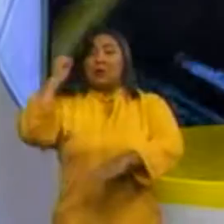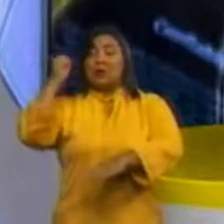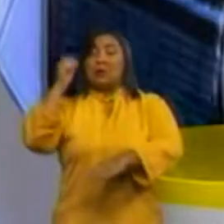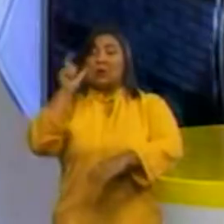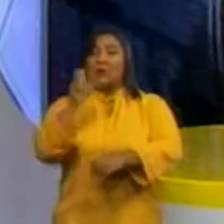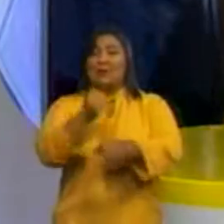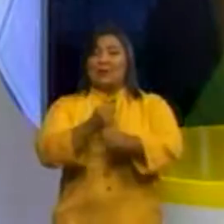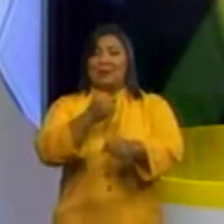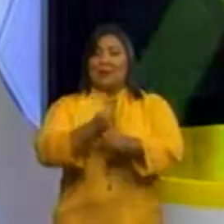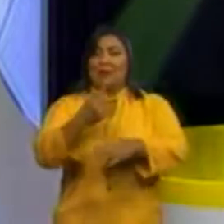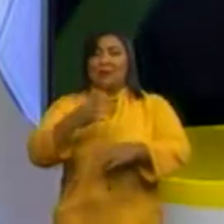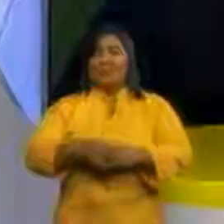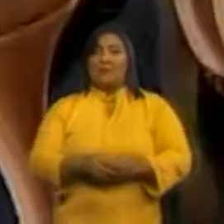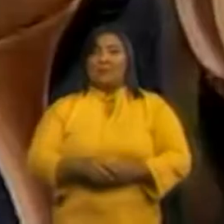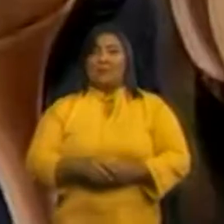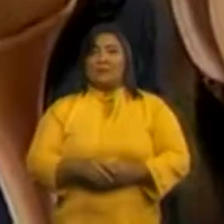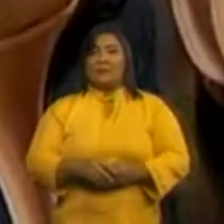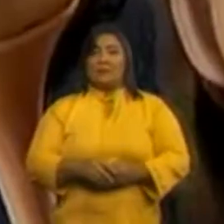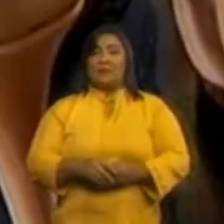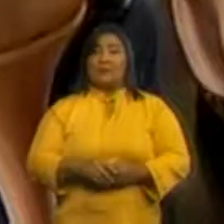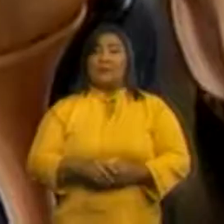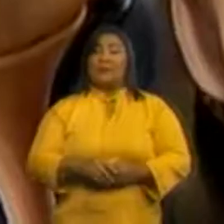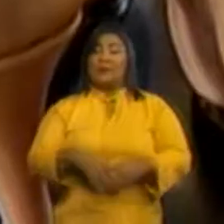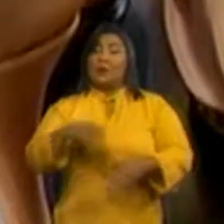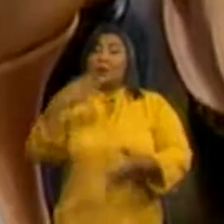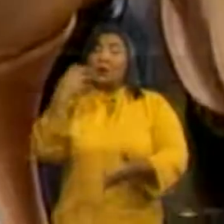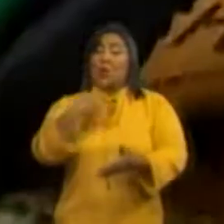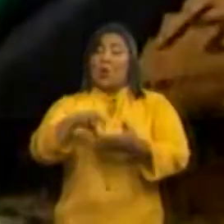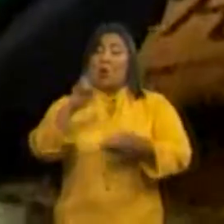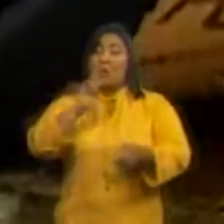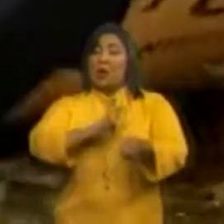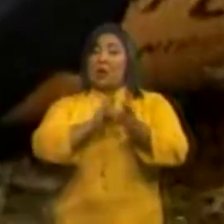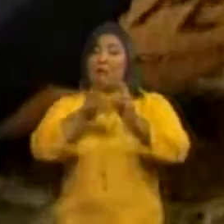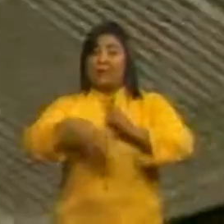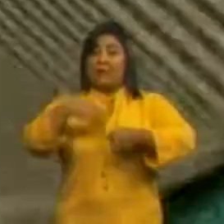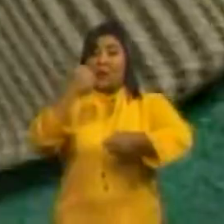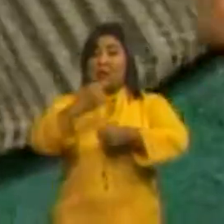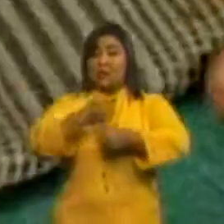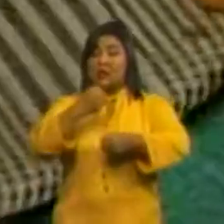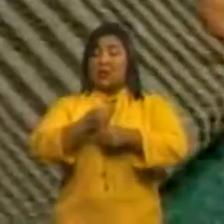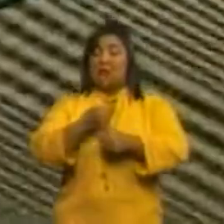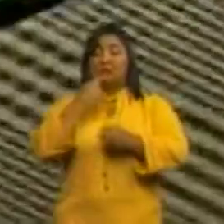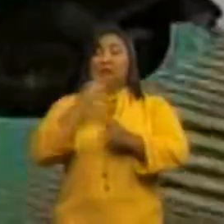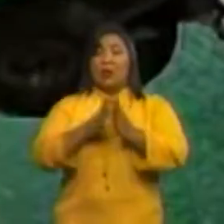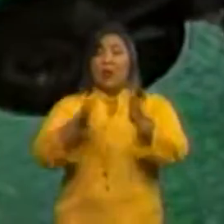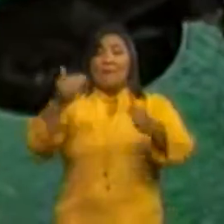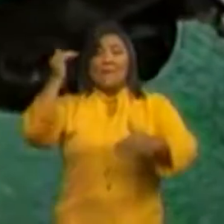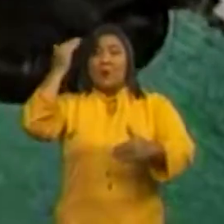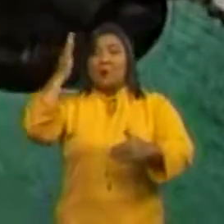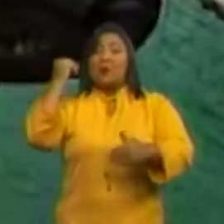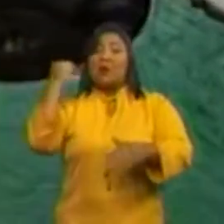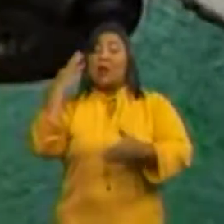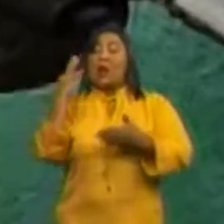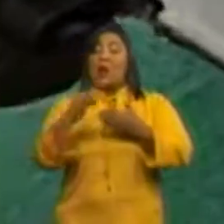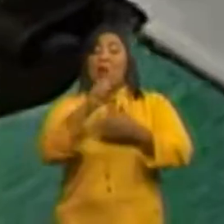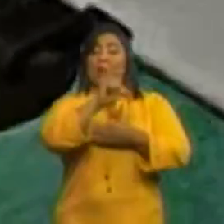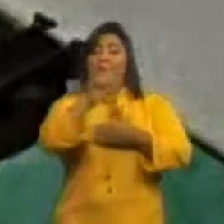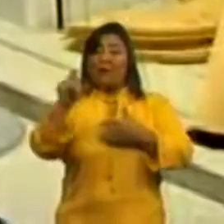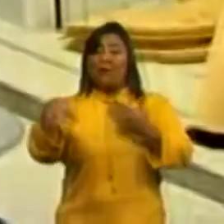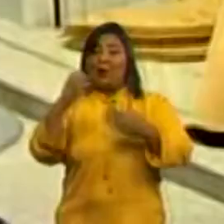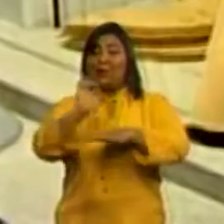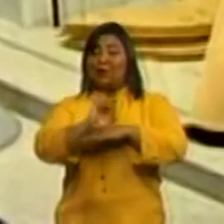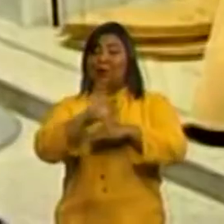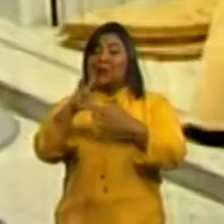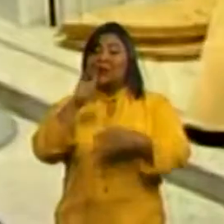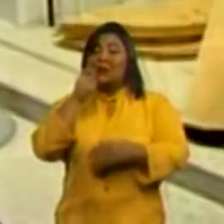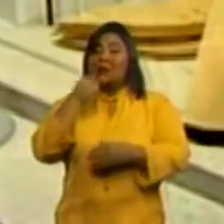trabajadores sin duda le hace reformas laborales generan gran preocupación en el pueblo ecuatoriano hay quienes